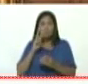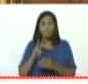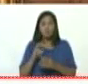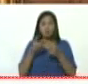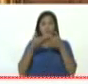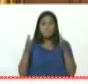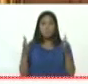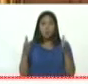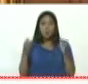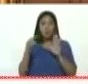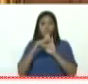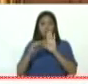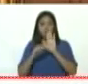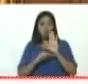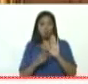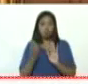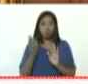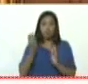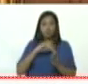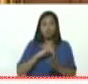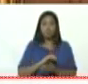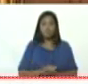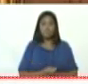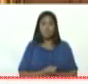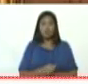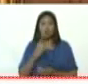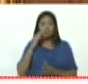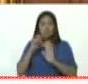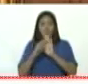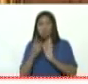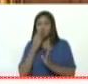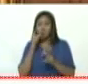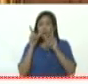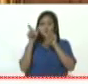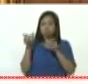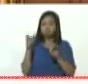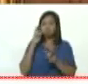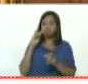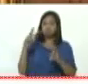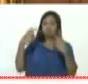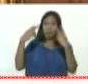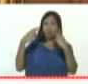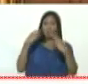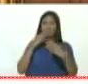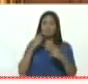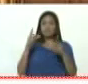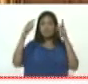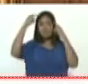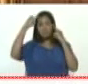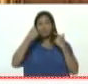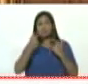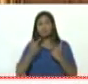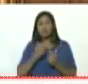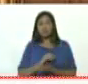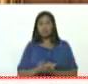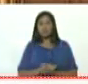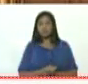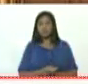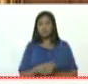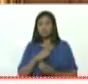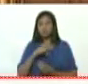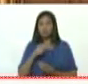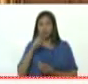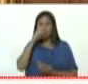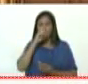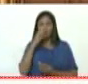públicos con públicos, mi compadre. No medios públicos sin públicos. Ah, como decía Chávez, nos decía nosotros, allá en el año